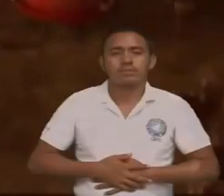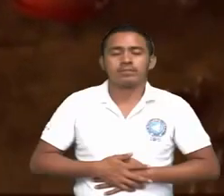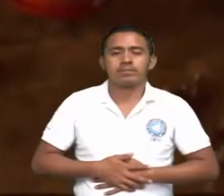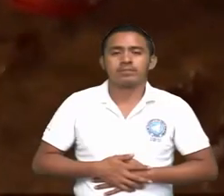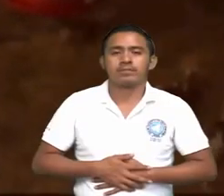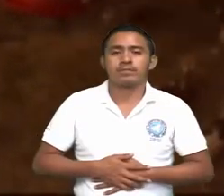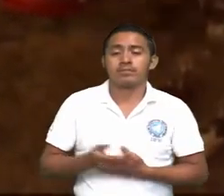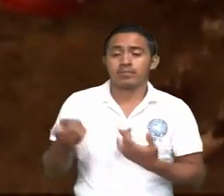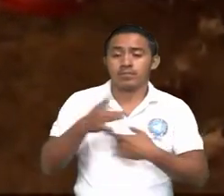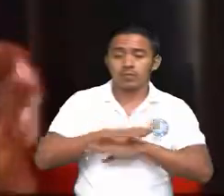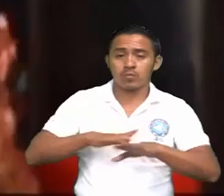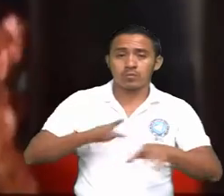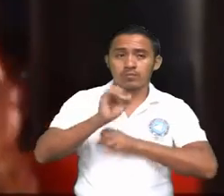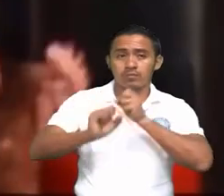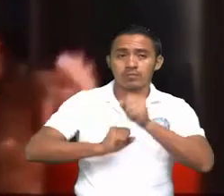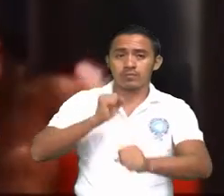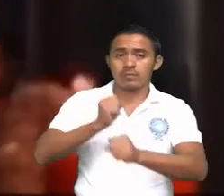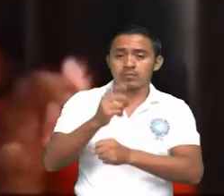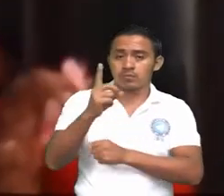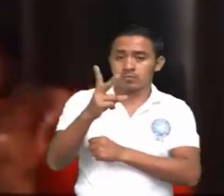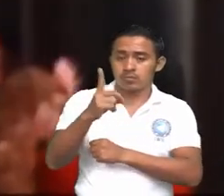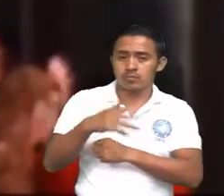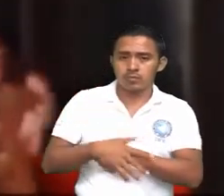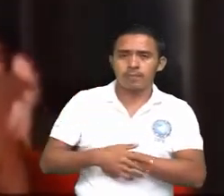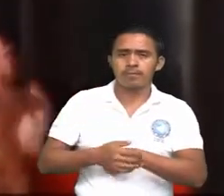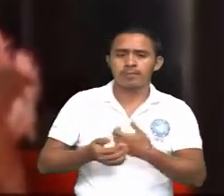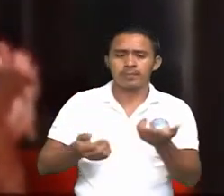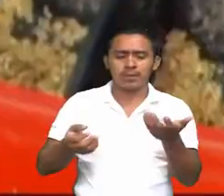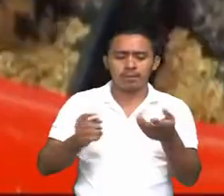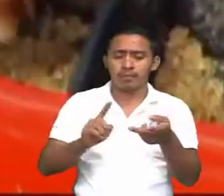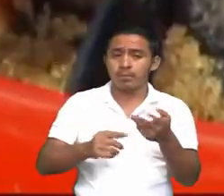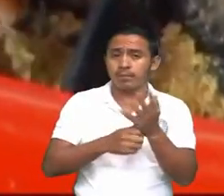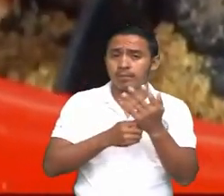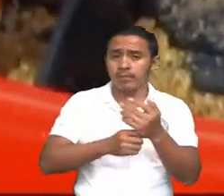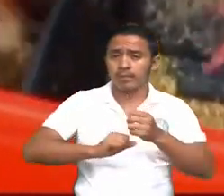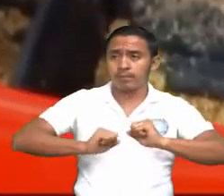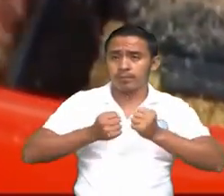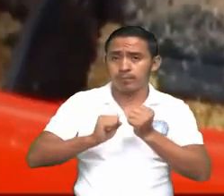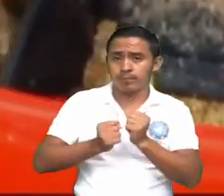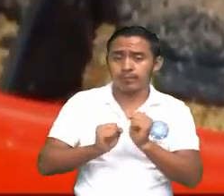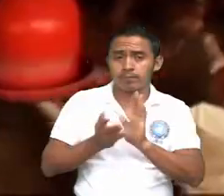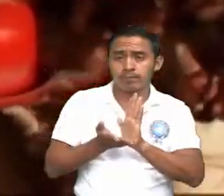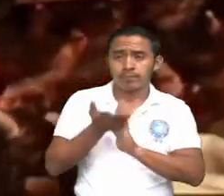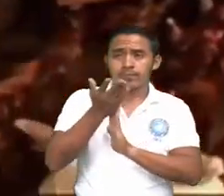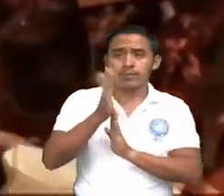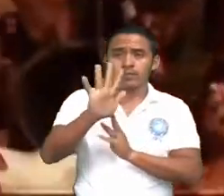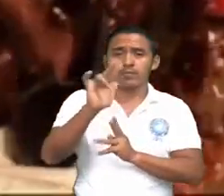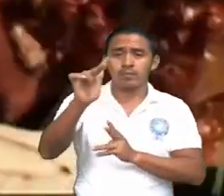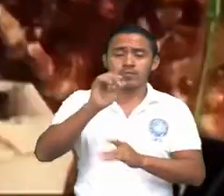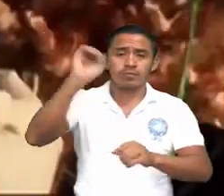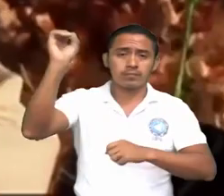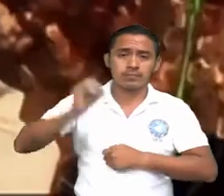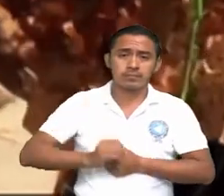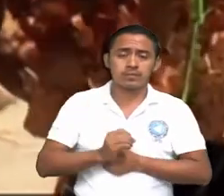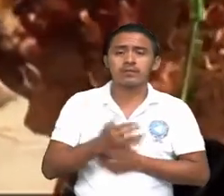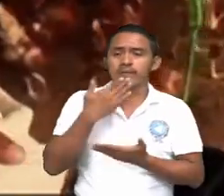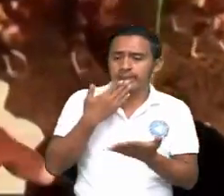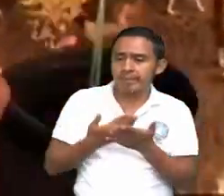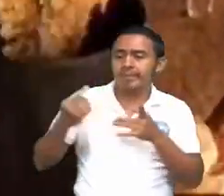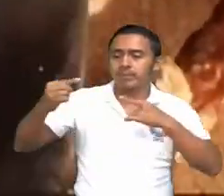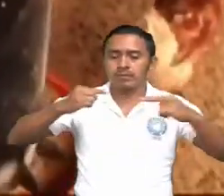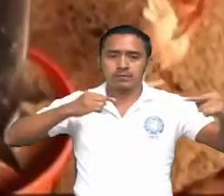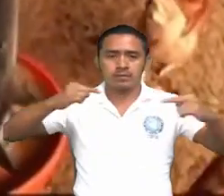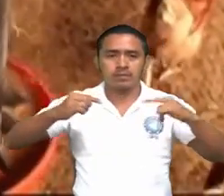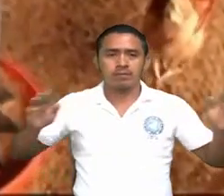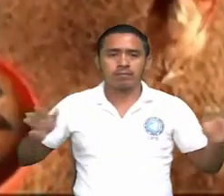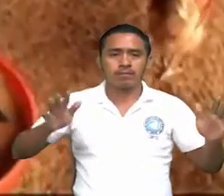En los últimos 12 años, la producción de carne de pollo incrementó en un 58% gracias a la estrategia de promoción que